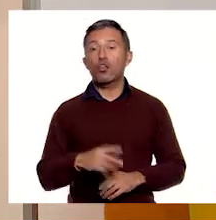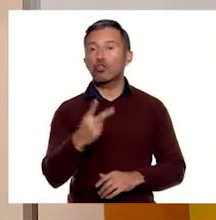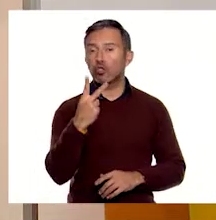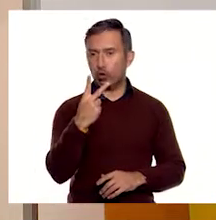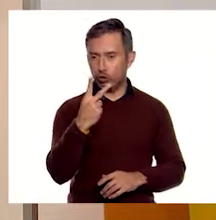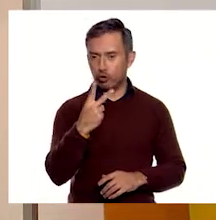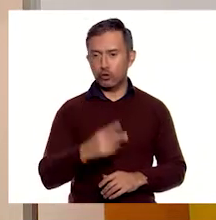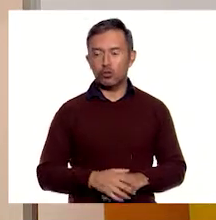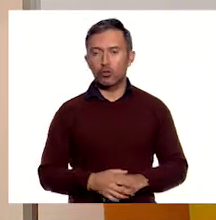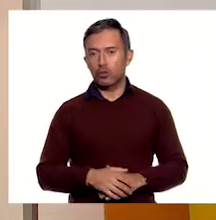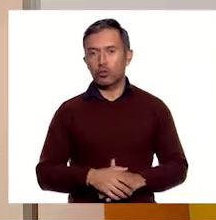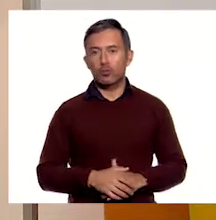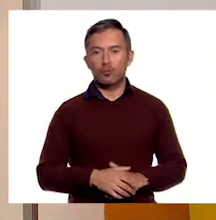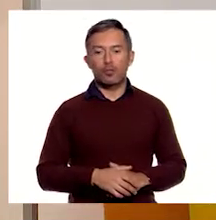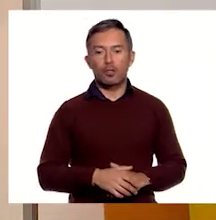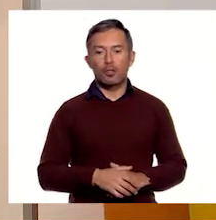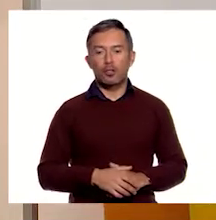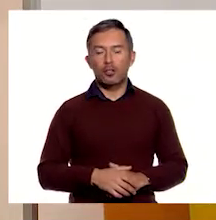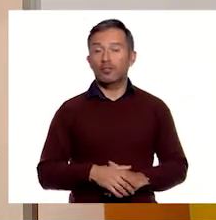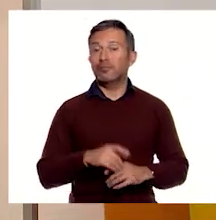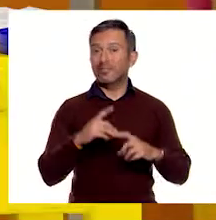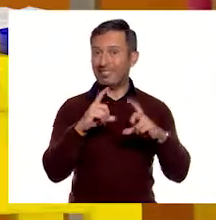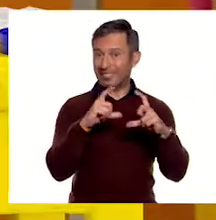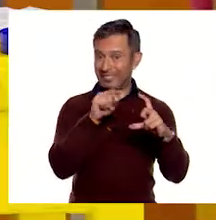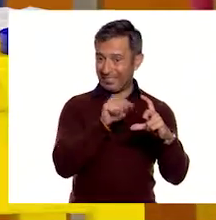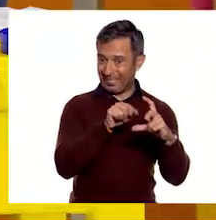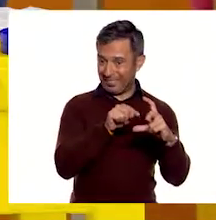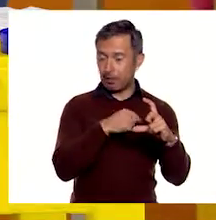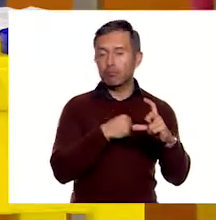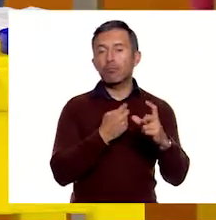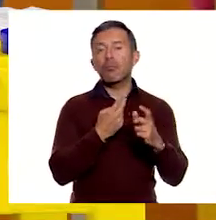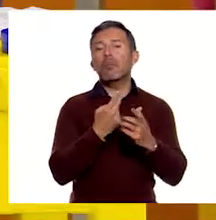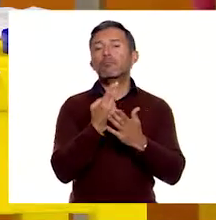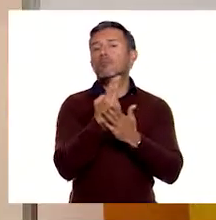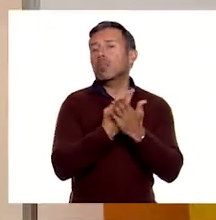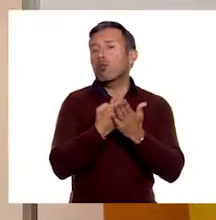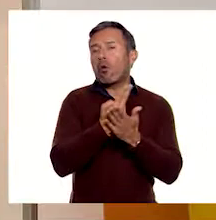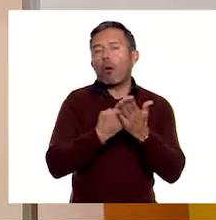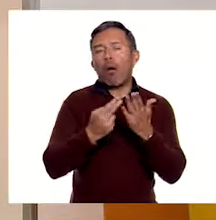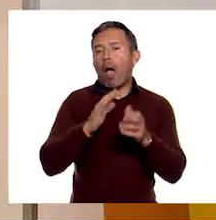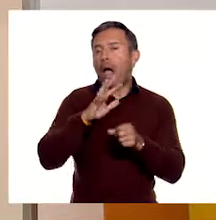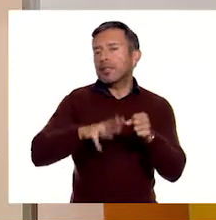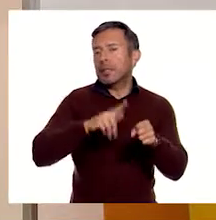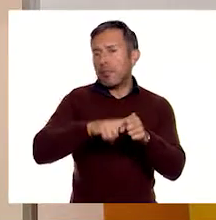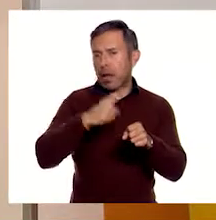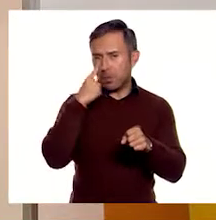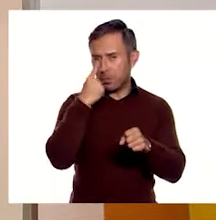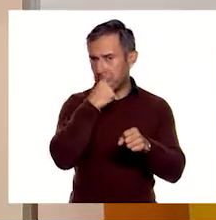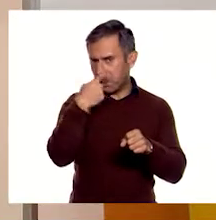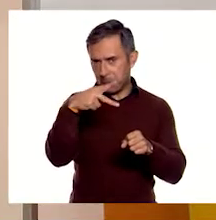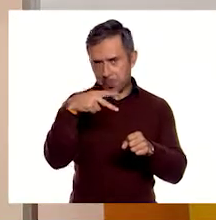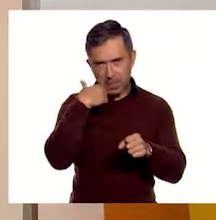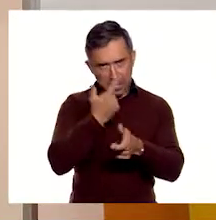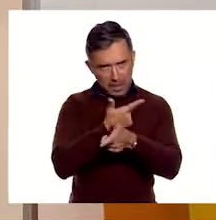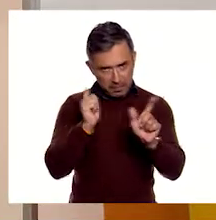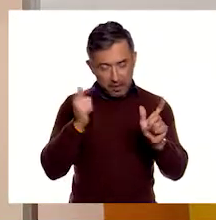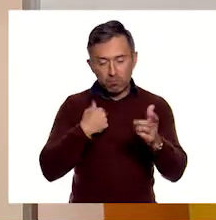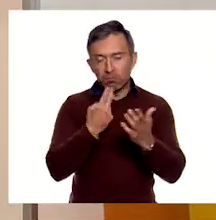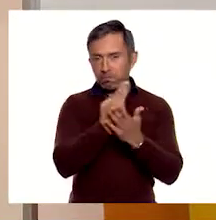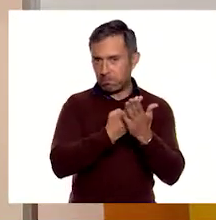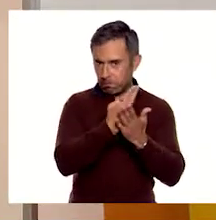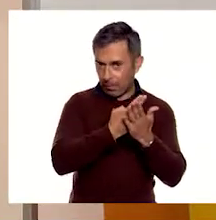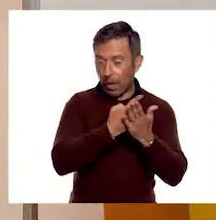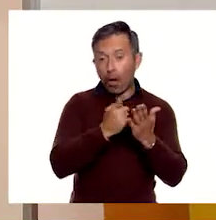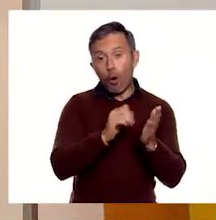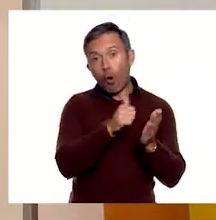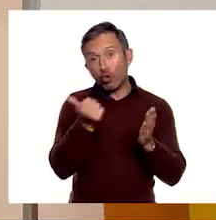vamos a dibujar en uno una imagen de algún tipo de animal. Ajá. Y en la otra vamos a dibujar un objeto en el